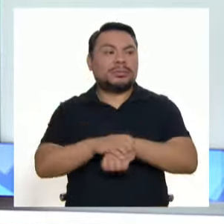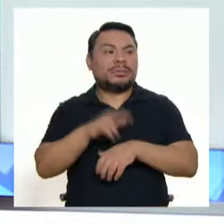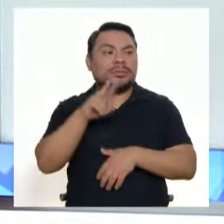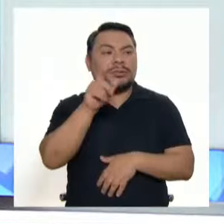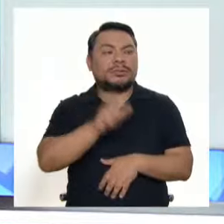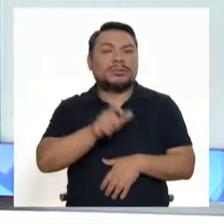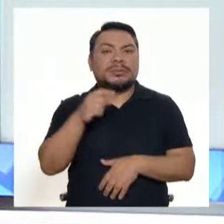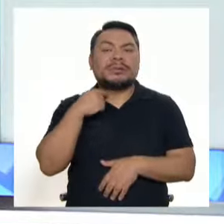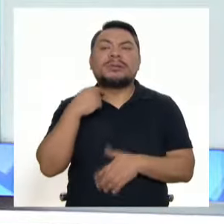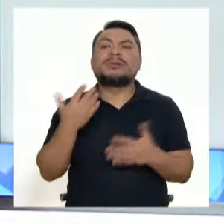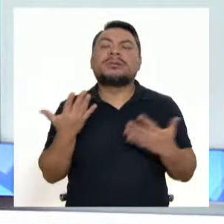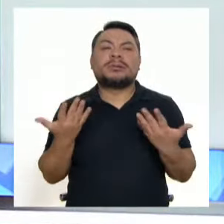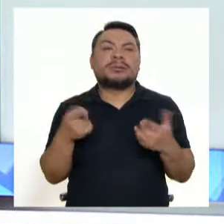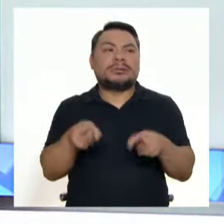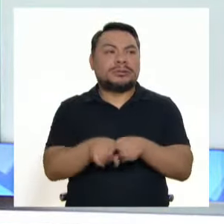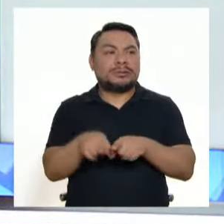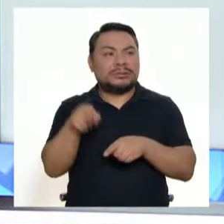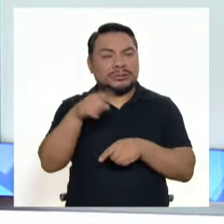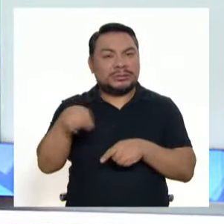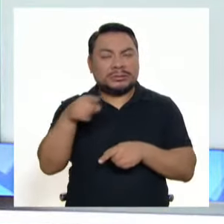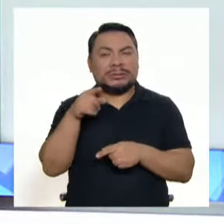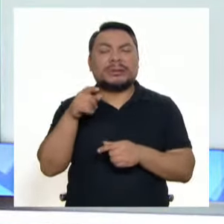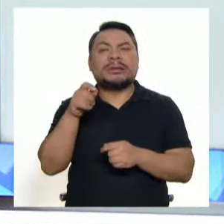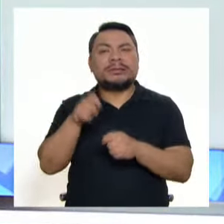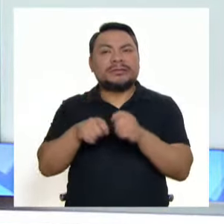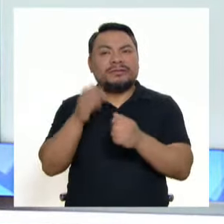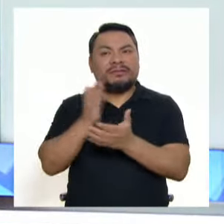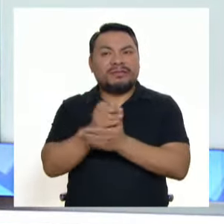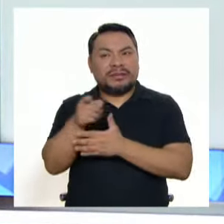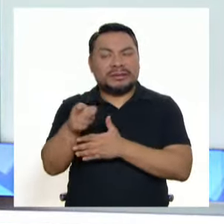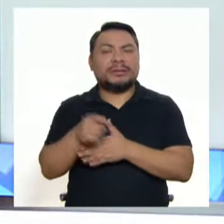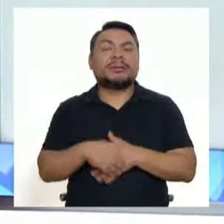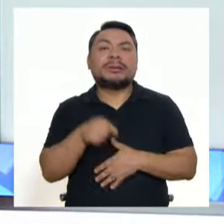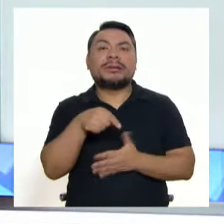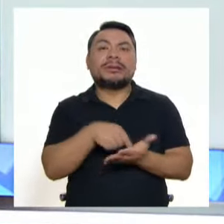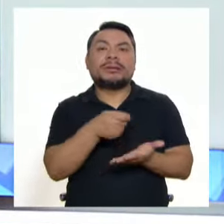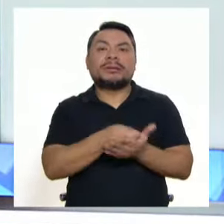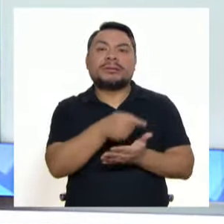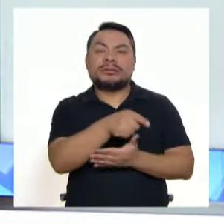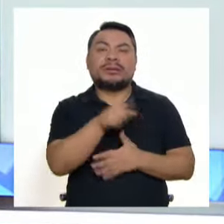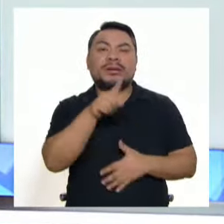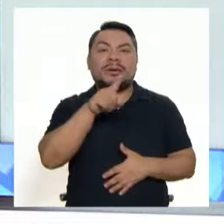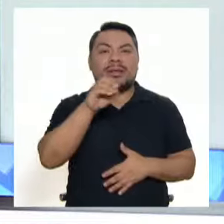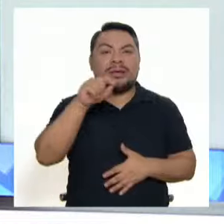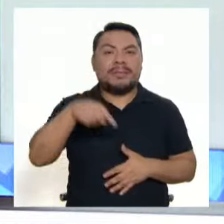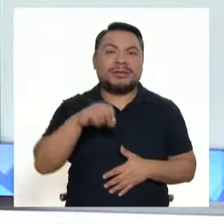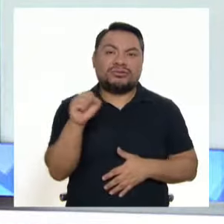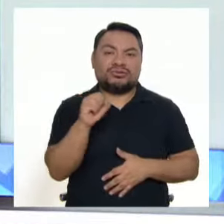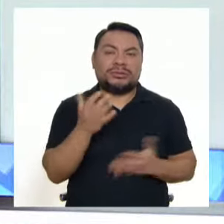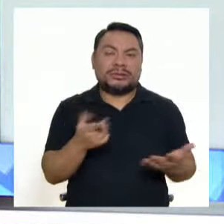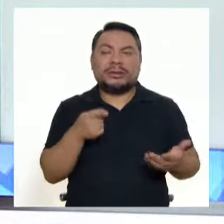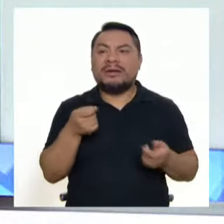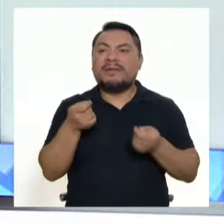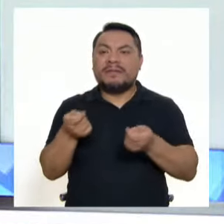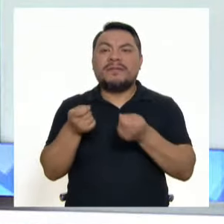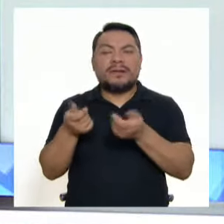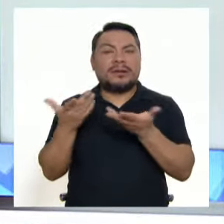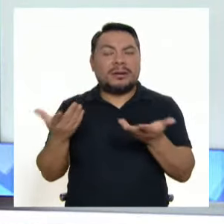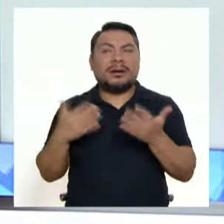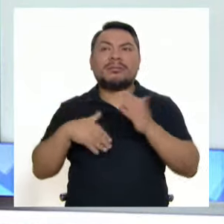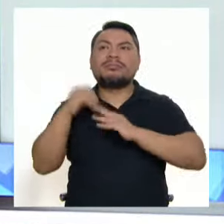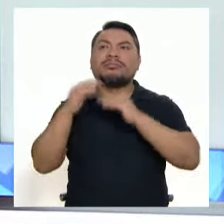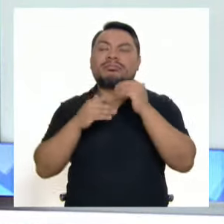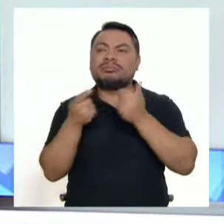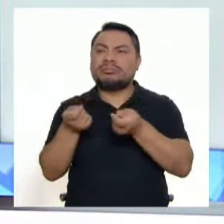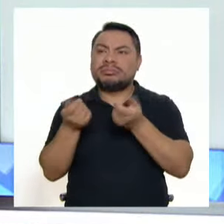personas implicadas en el presunto delito de extorsión. Ellos habrían exigido el pago de hasta 10,000 soles a contratistas de obras públicas